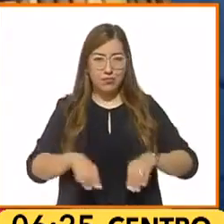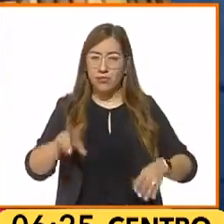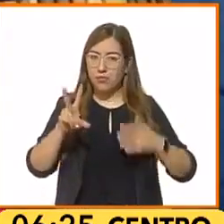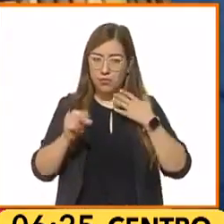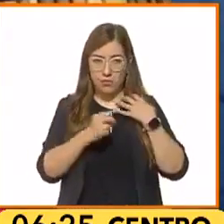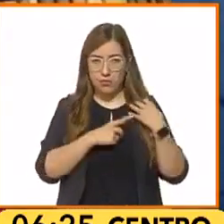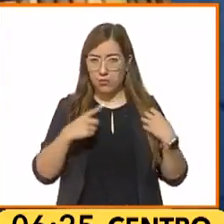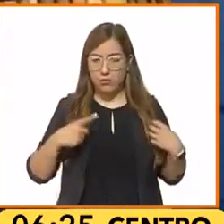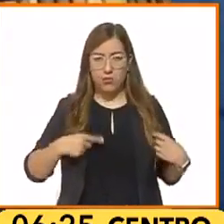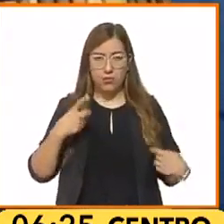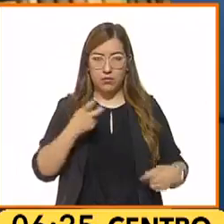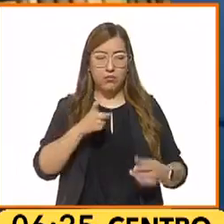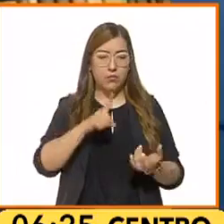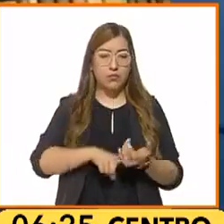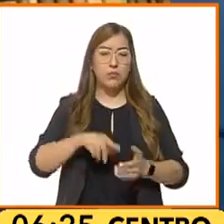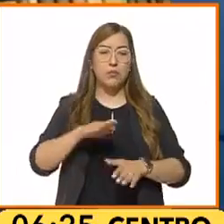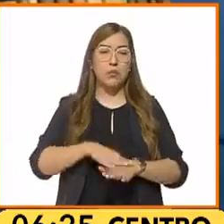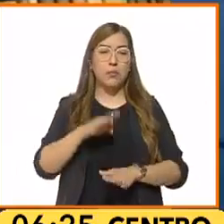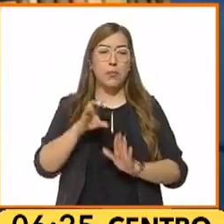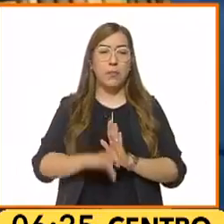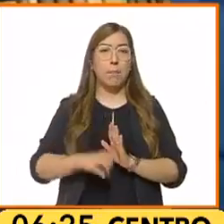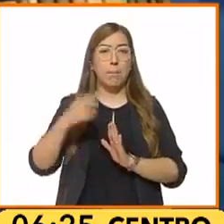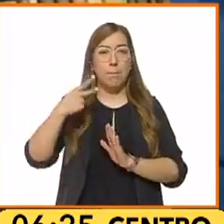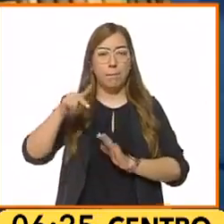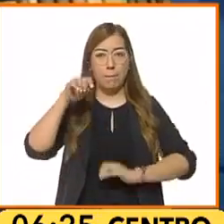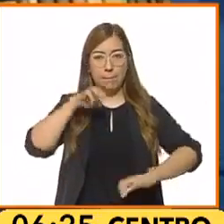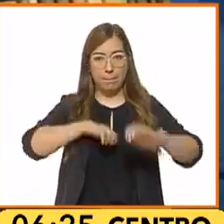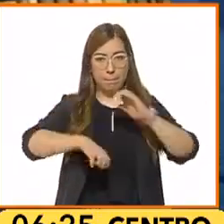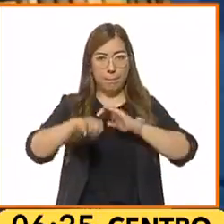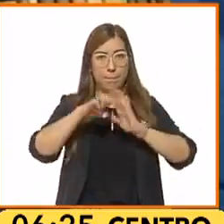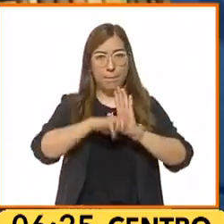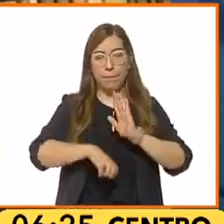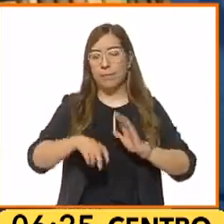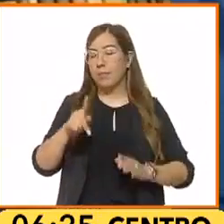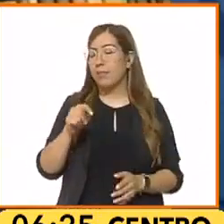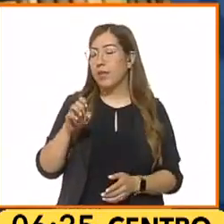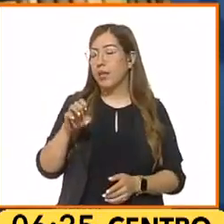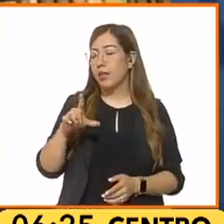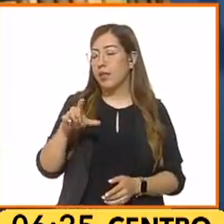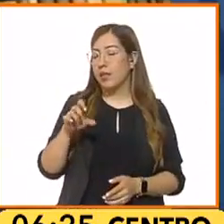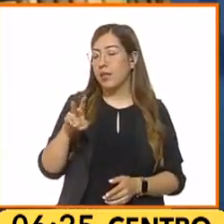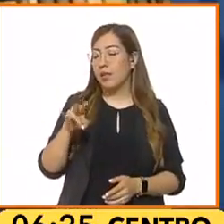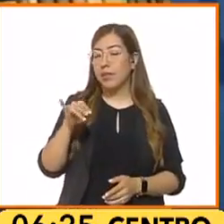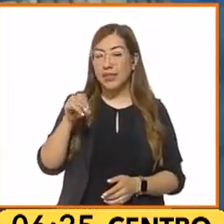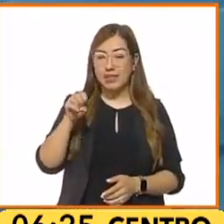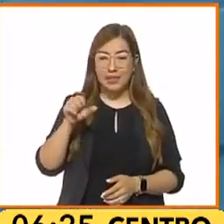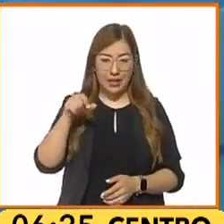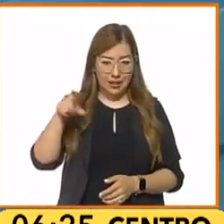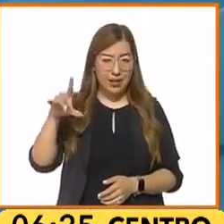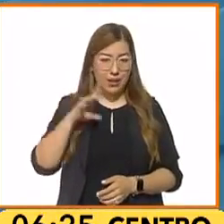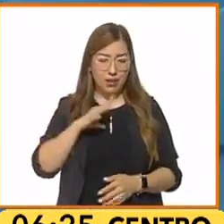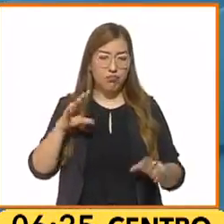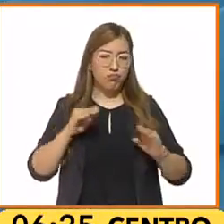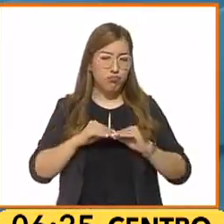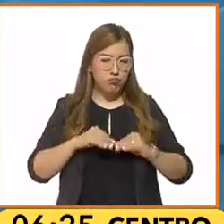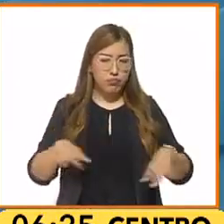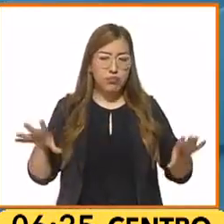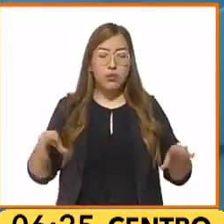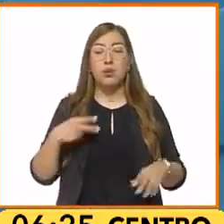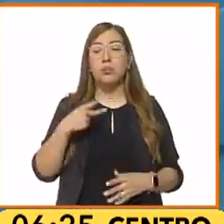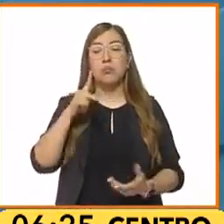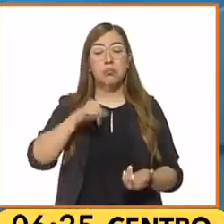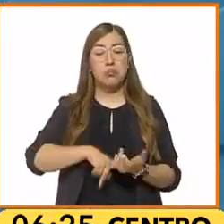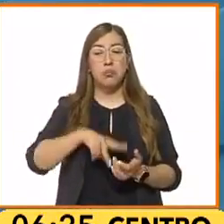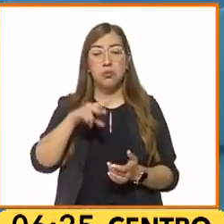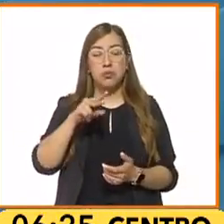días, particularmente por empresas televisoras, Televisa para ser más concretos, en el que pues no solamente hay un